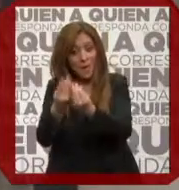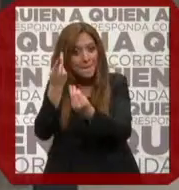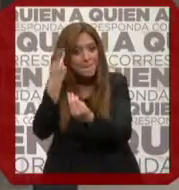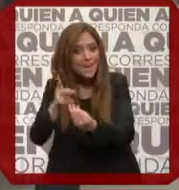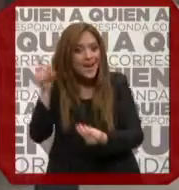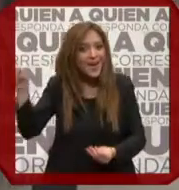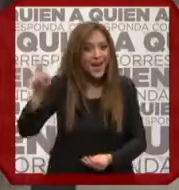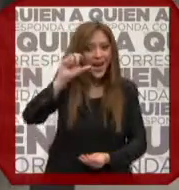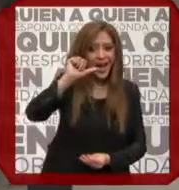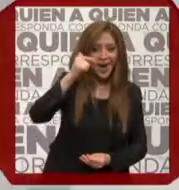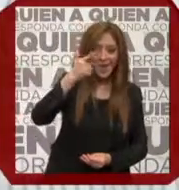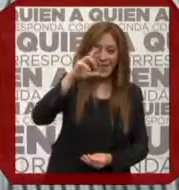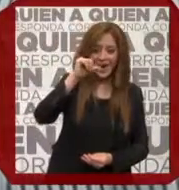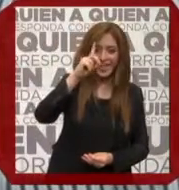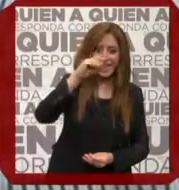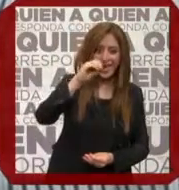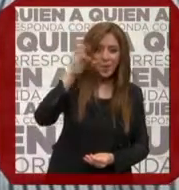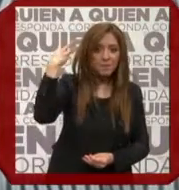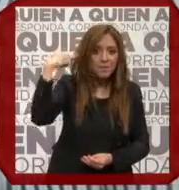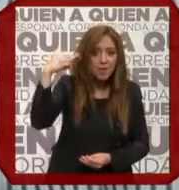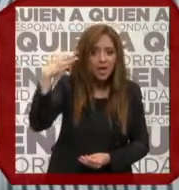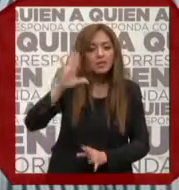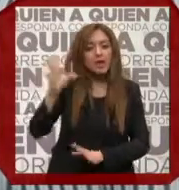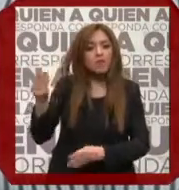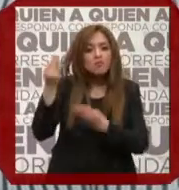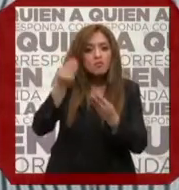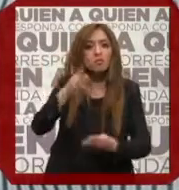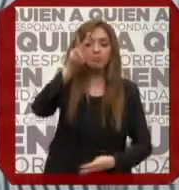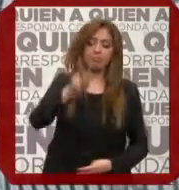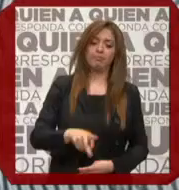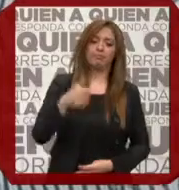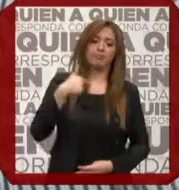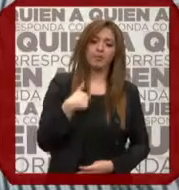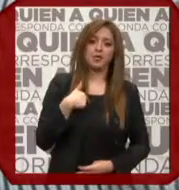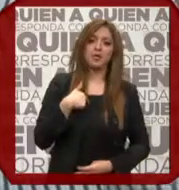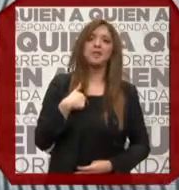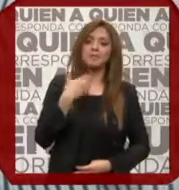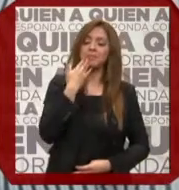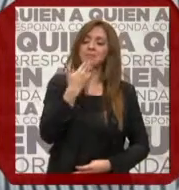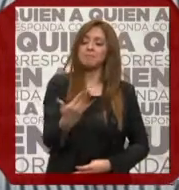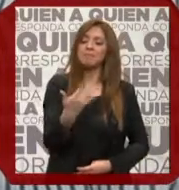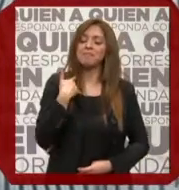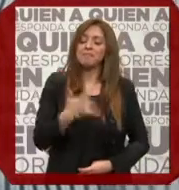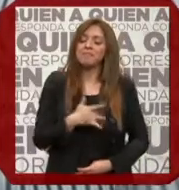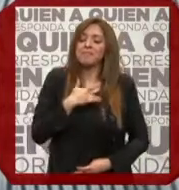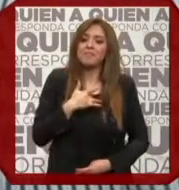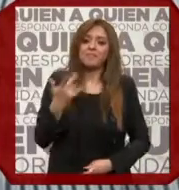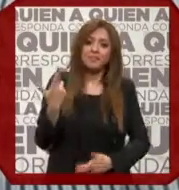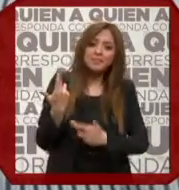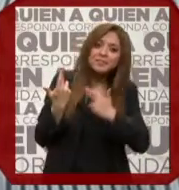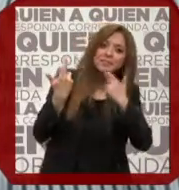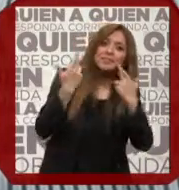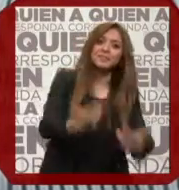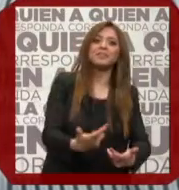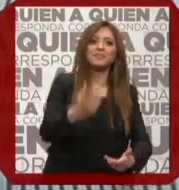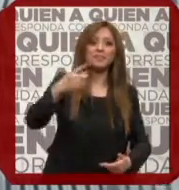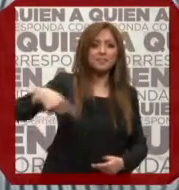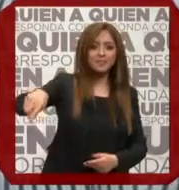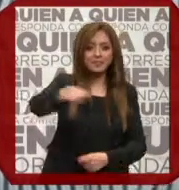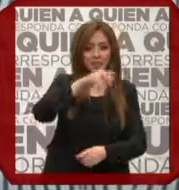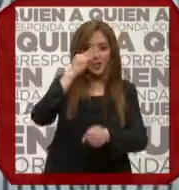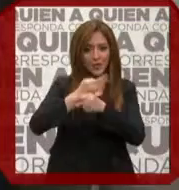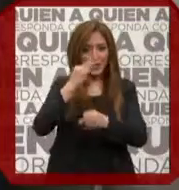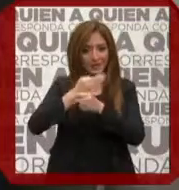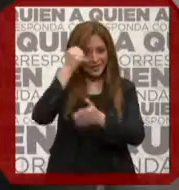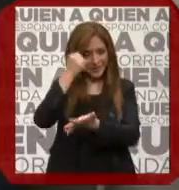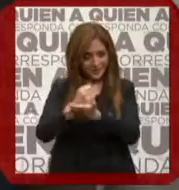Michoacán, la ayuda llegó. Me da gusto el poder aportar algo, un granito de arena para esta labor tan noble que hacen